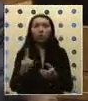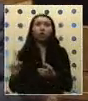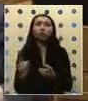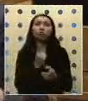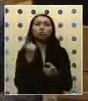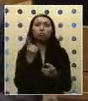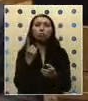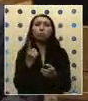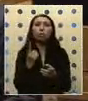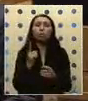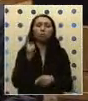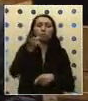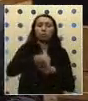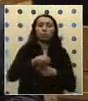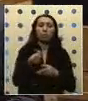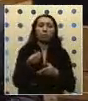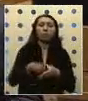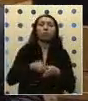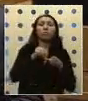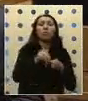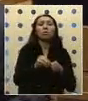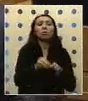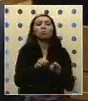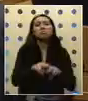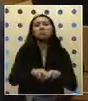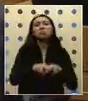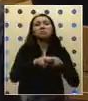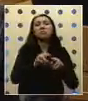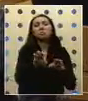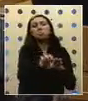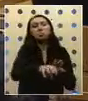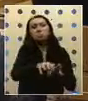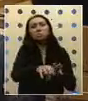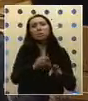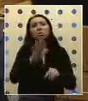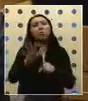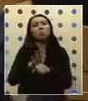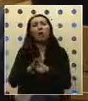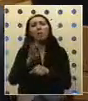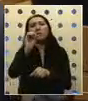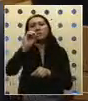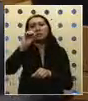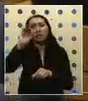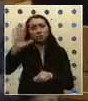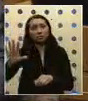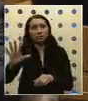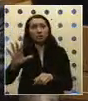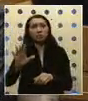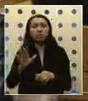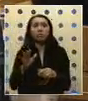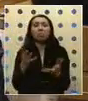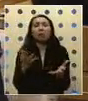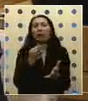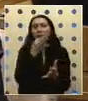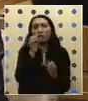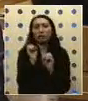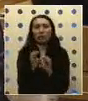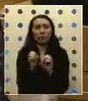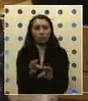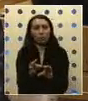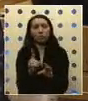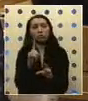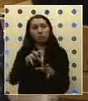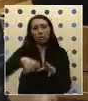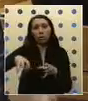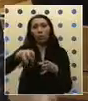solamente están asignados los recursos como provisiones de otra manera en el programa 05. ¿Para qué hablar de educación y el